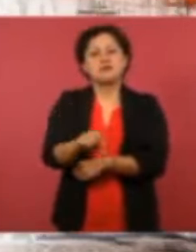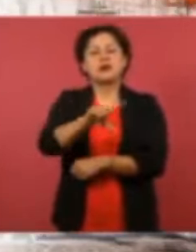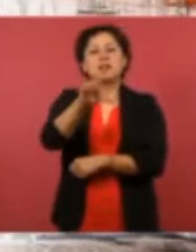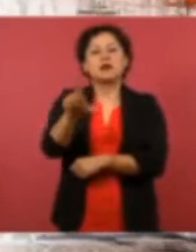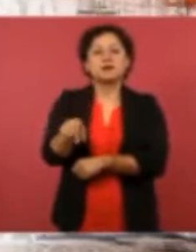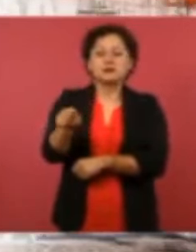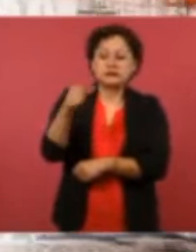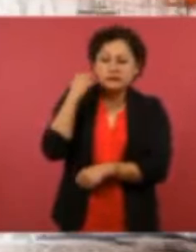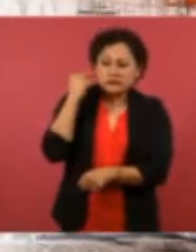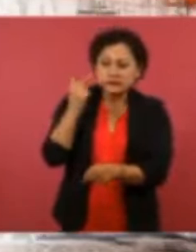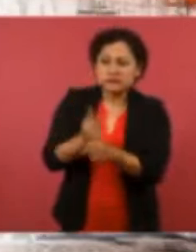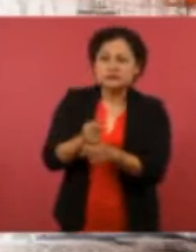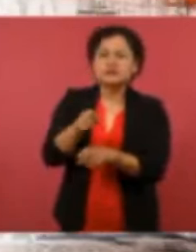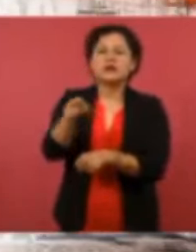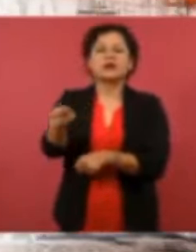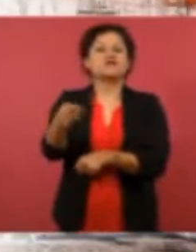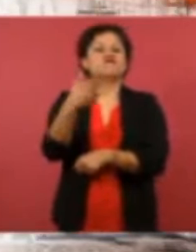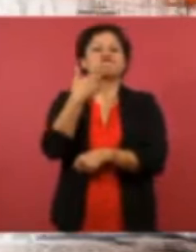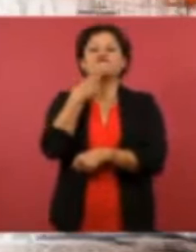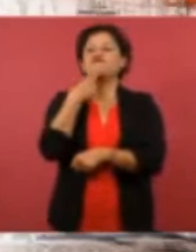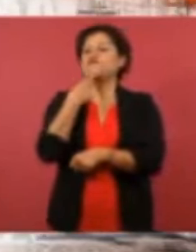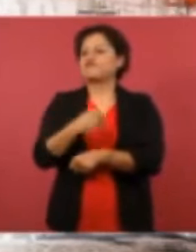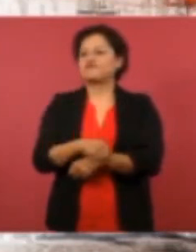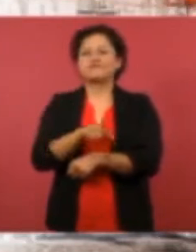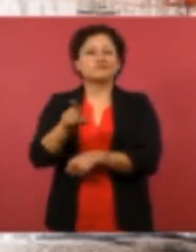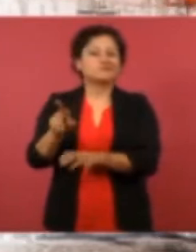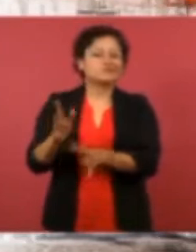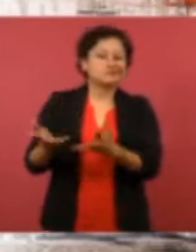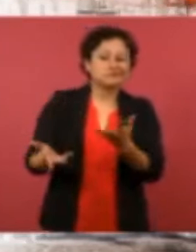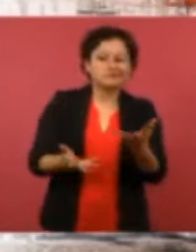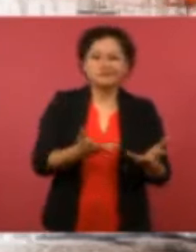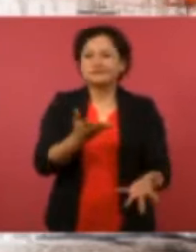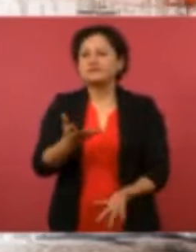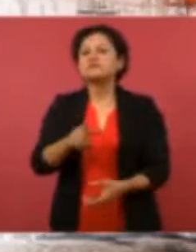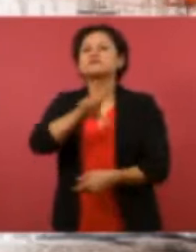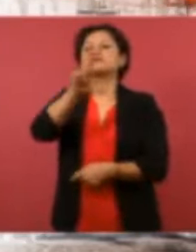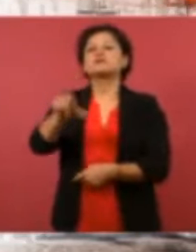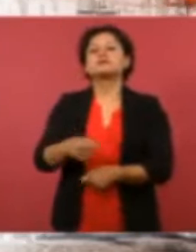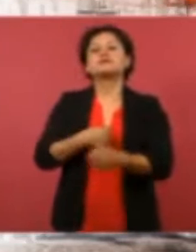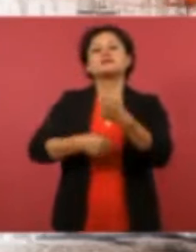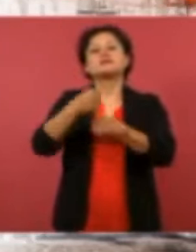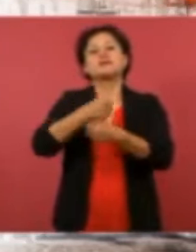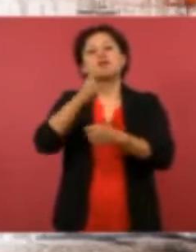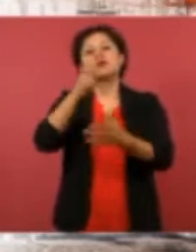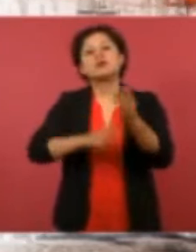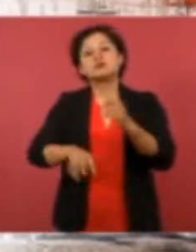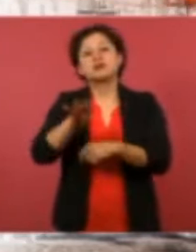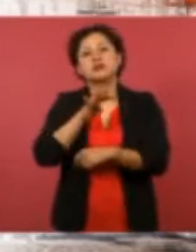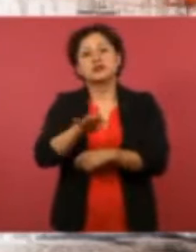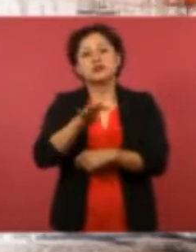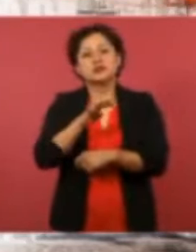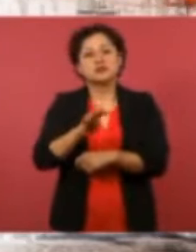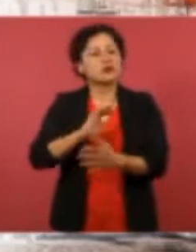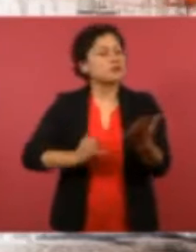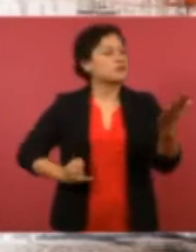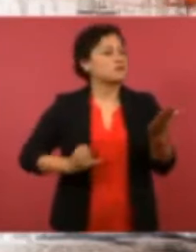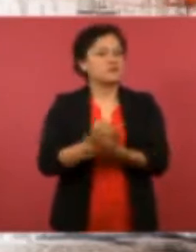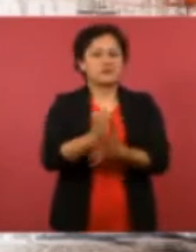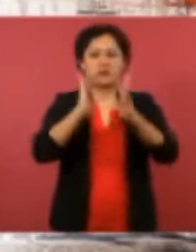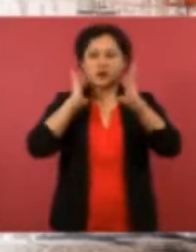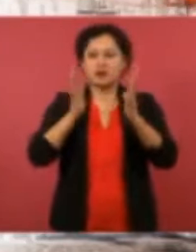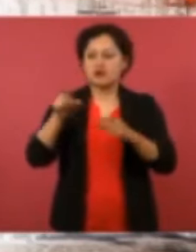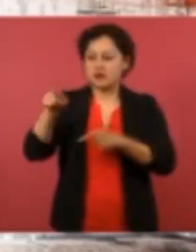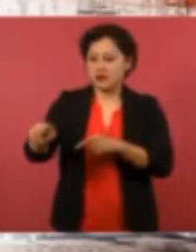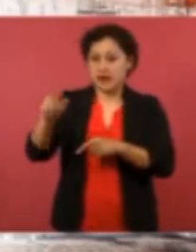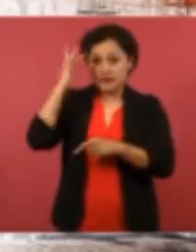ser apto para ponerlo en Operación En ese sentido en 2019 se tomó la decisión de demoler todo el hospital de